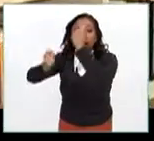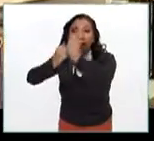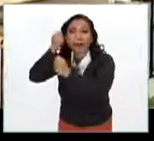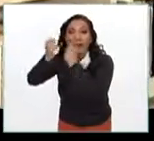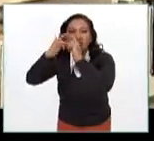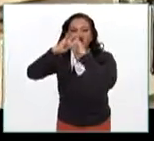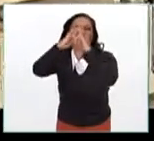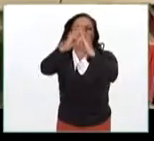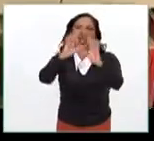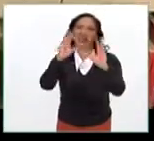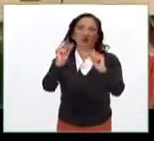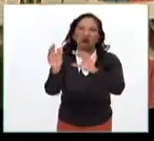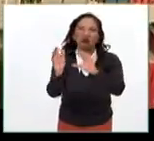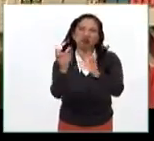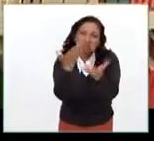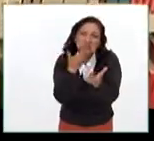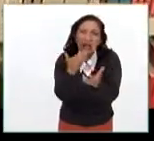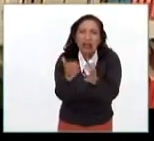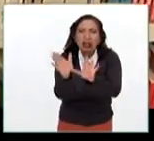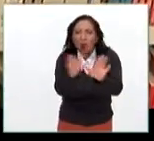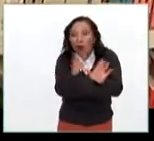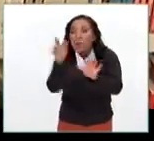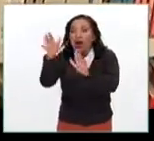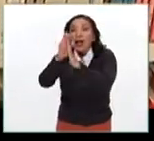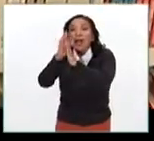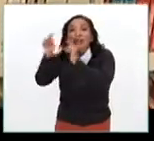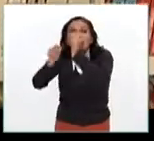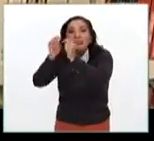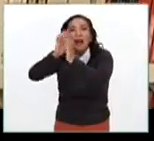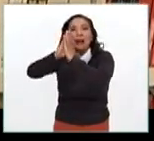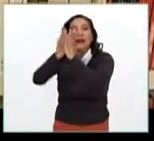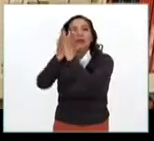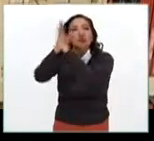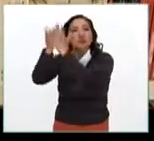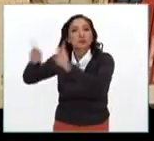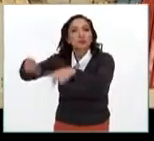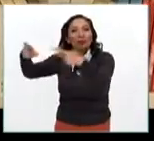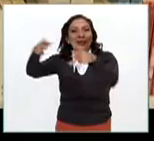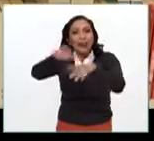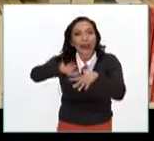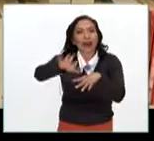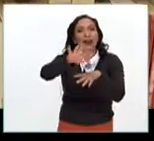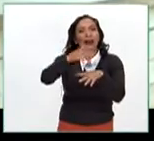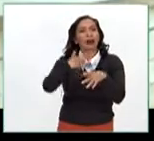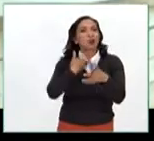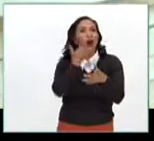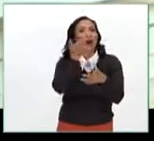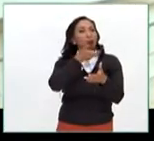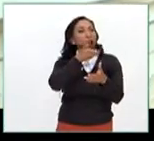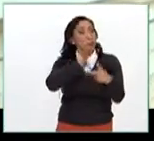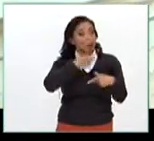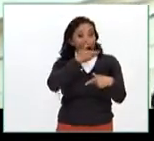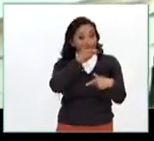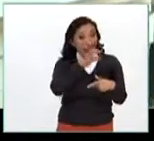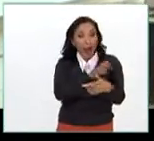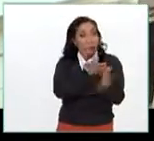de ferias, pienso yo, y no hay una cultura de vamos a la librería,